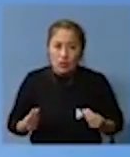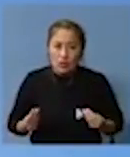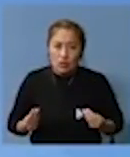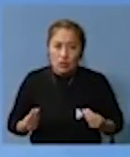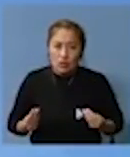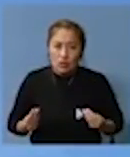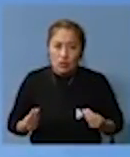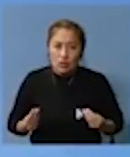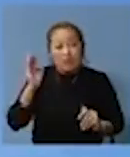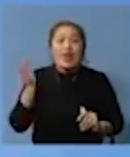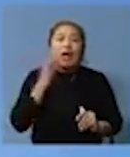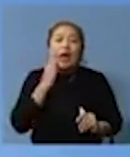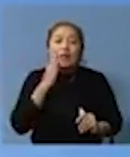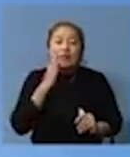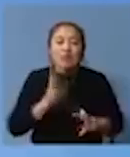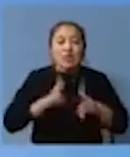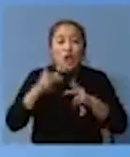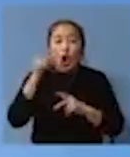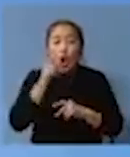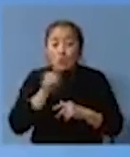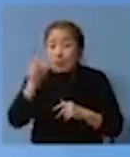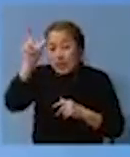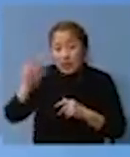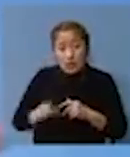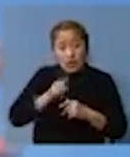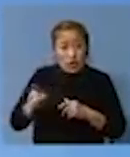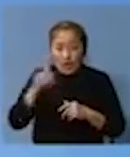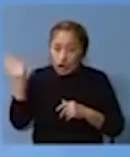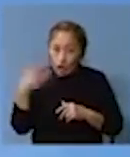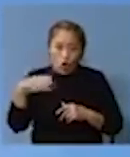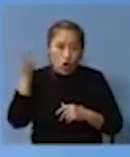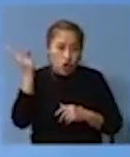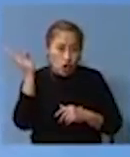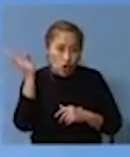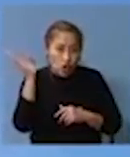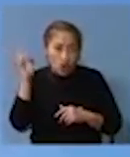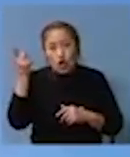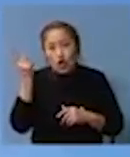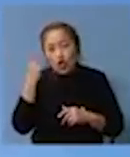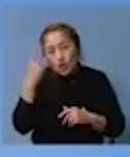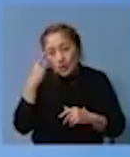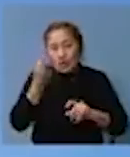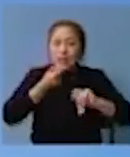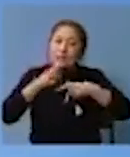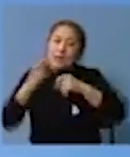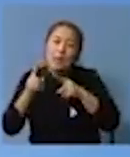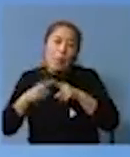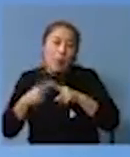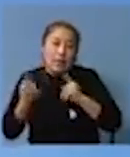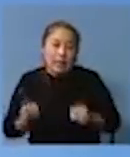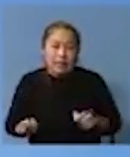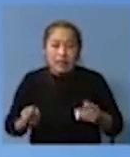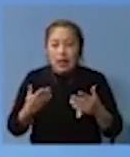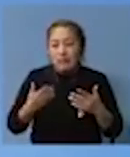circunstancia y debería dar la cara. Y este hombre, esta persona que todos conocimos como la persona que se vendía políticamente